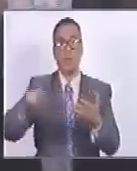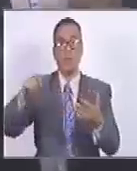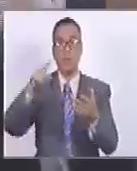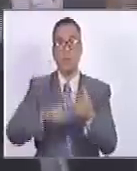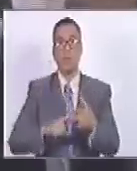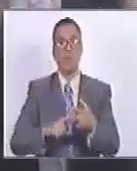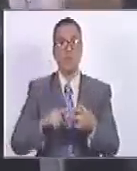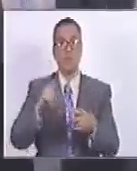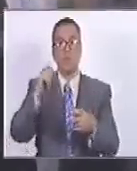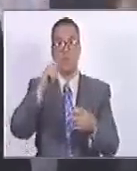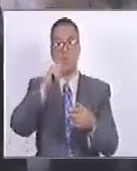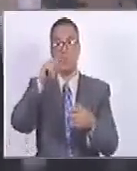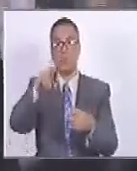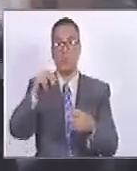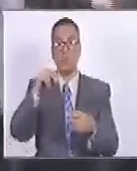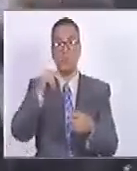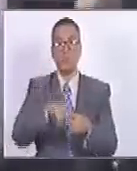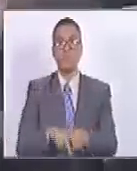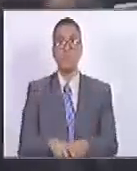¡Lo violaron!